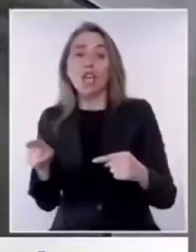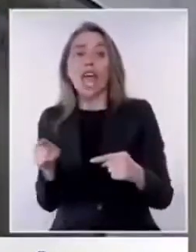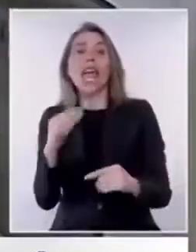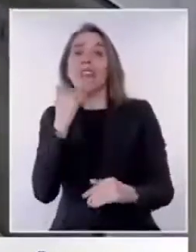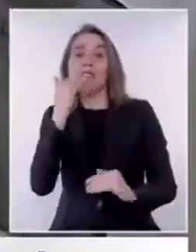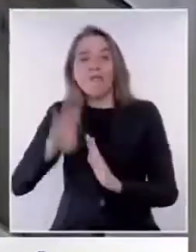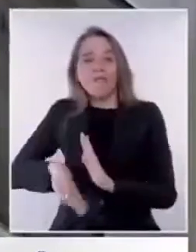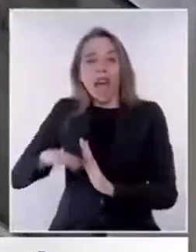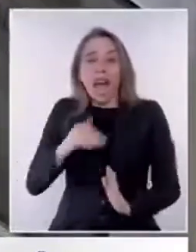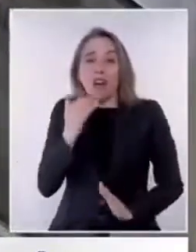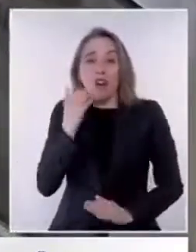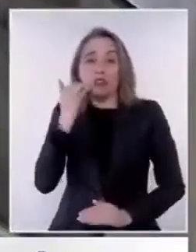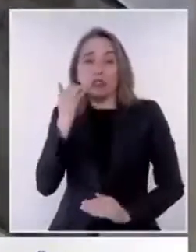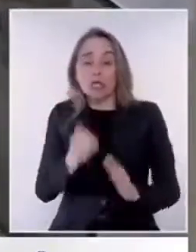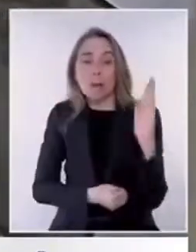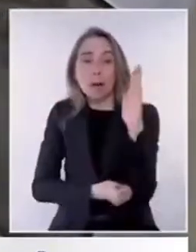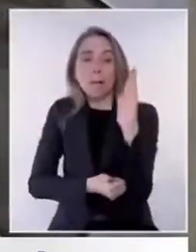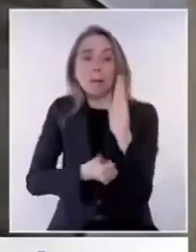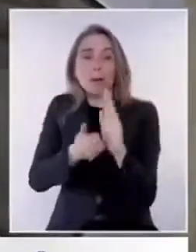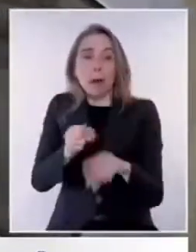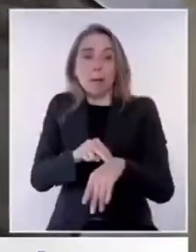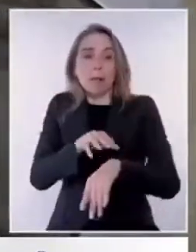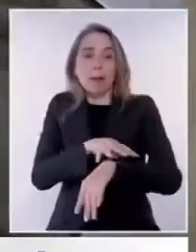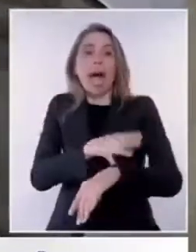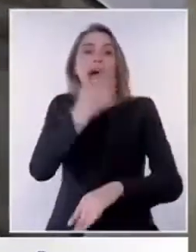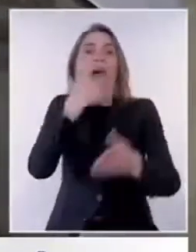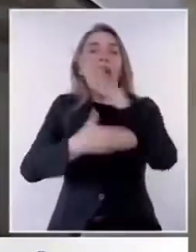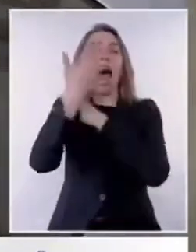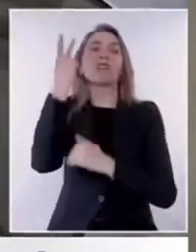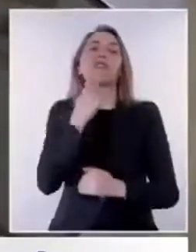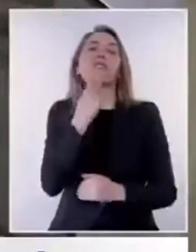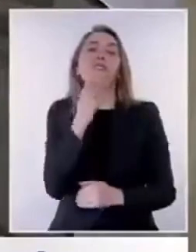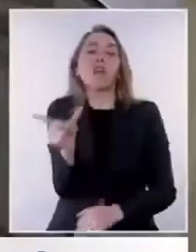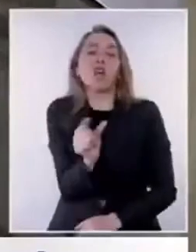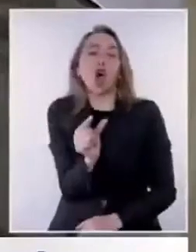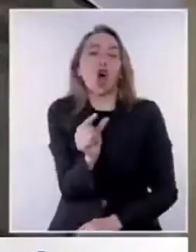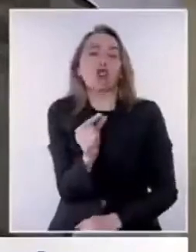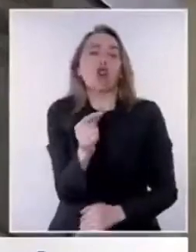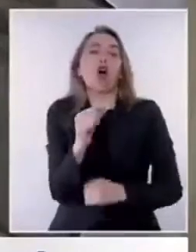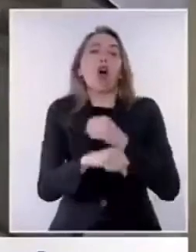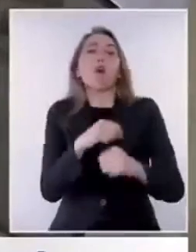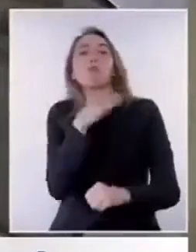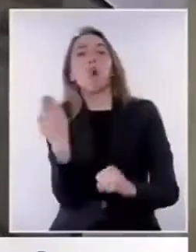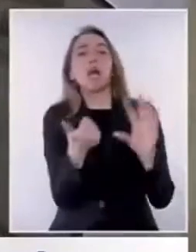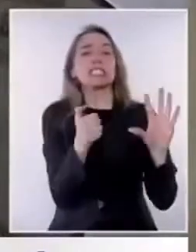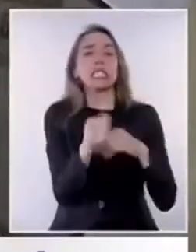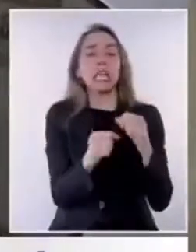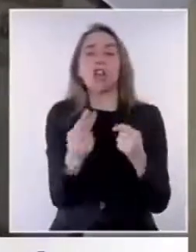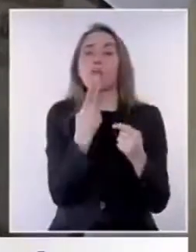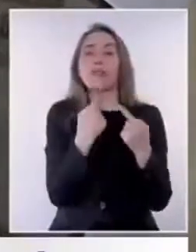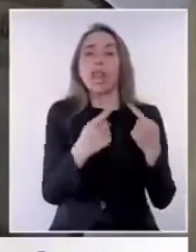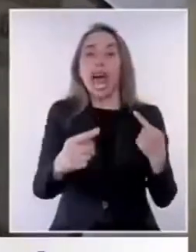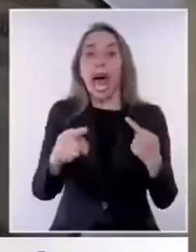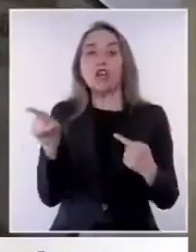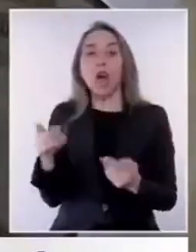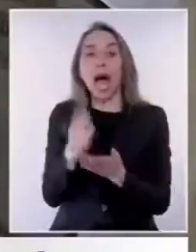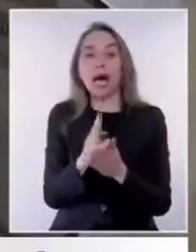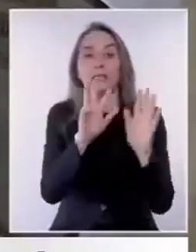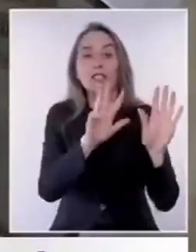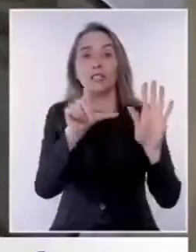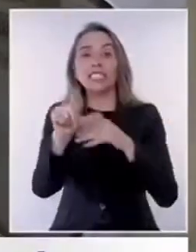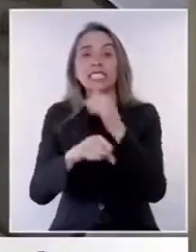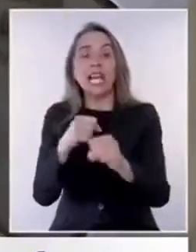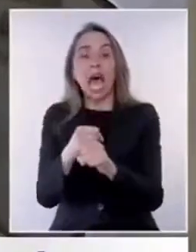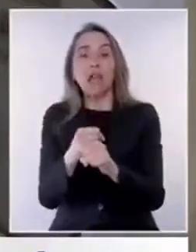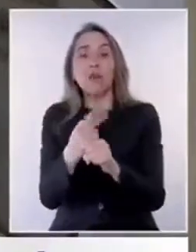de vicealmirante. Y él, bueno, la expectativa de vida en esa época no era de larga data, 60 años. Y él vive hasta los 97.